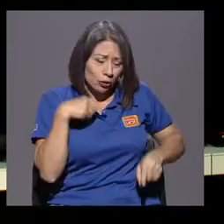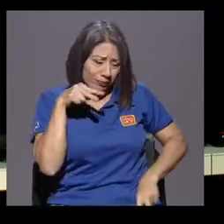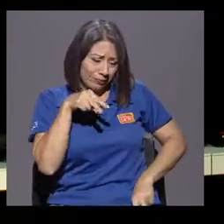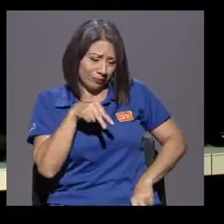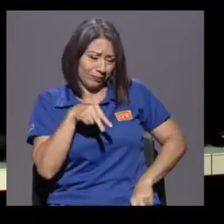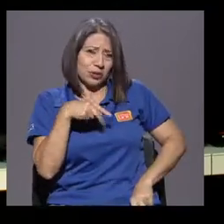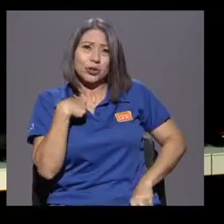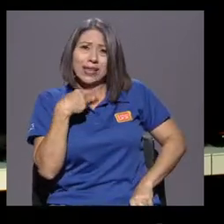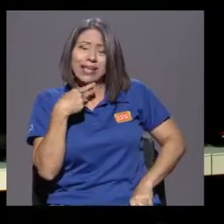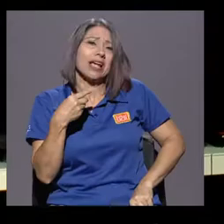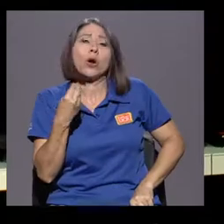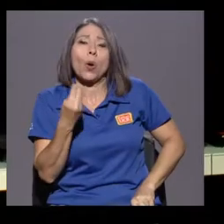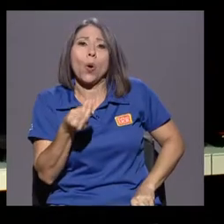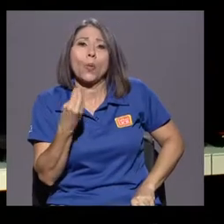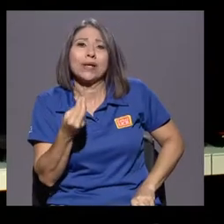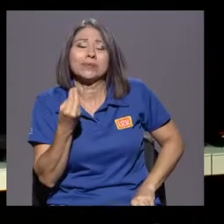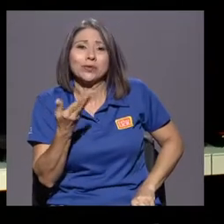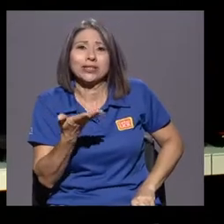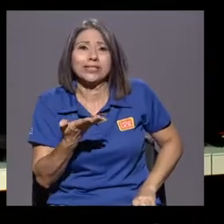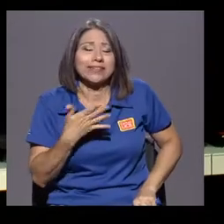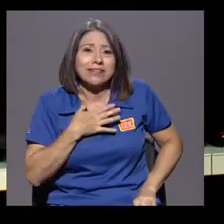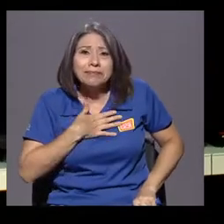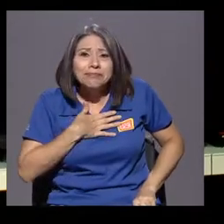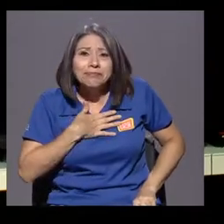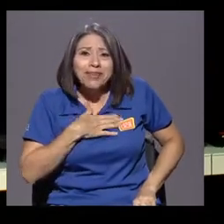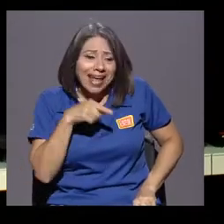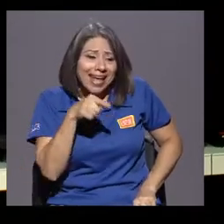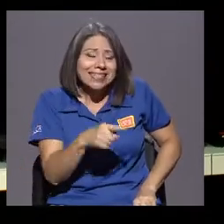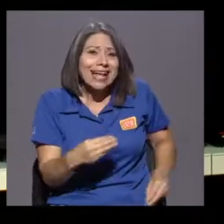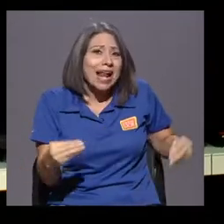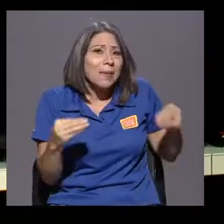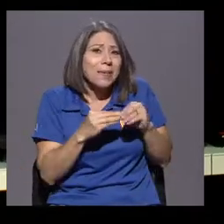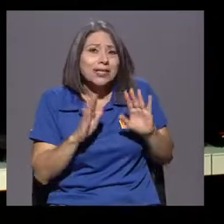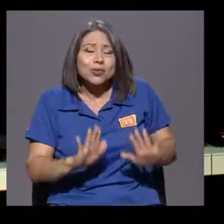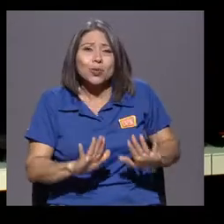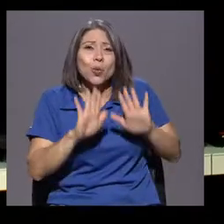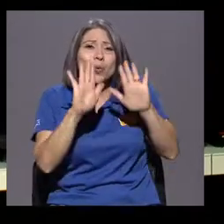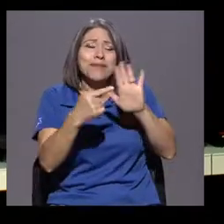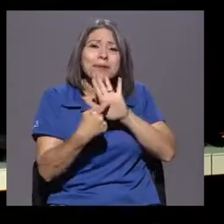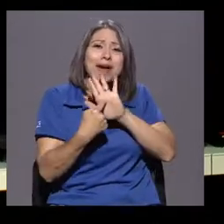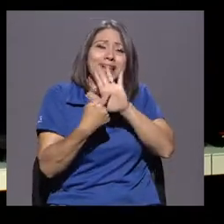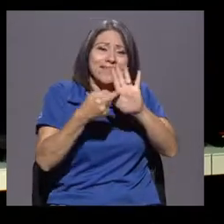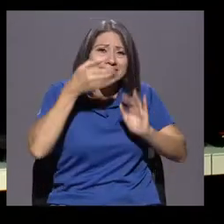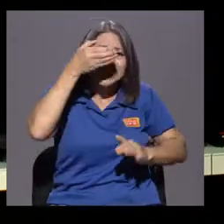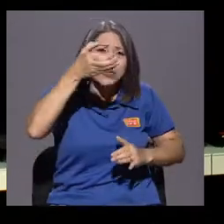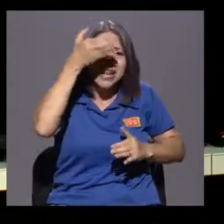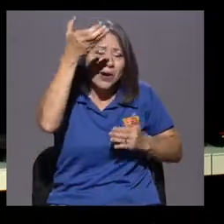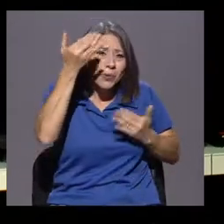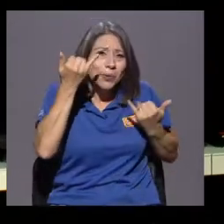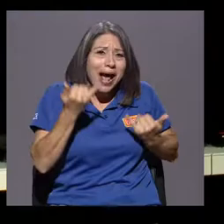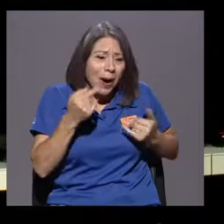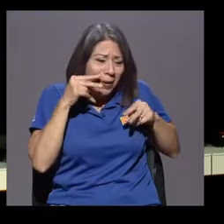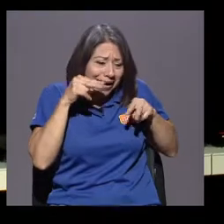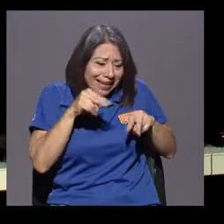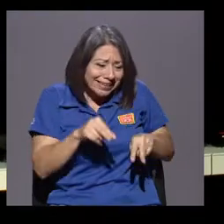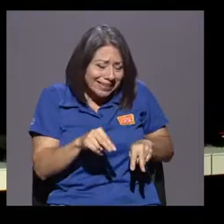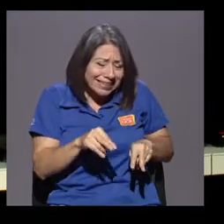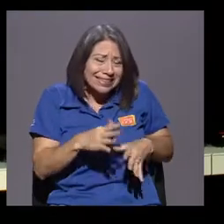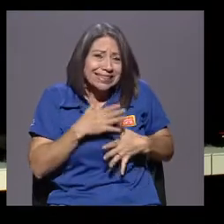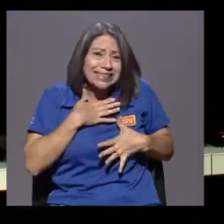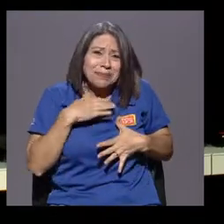la más sublime manifestación de la cultura ahora mancillada ensuciada